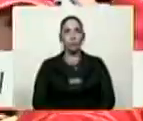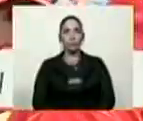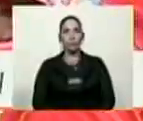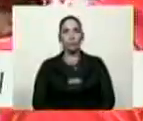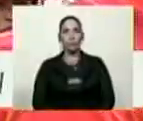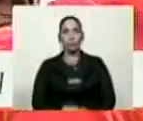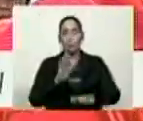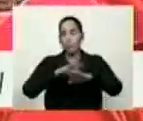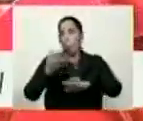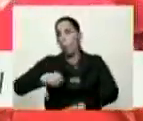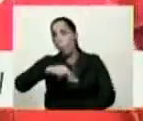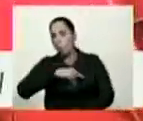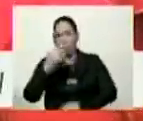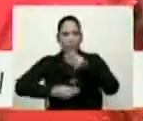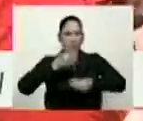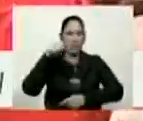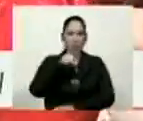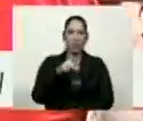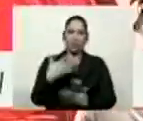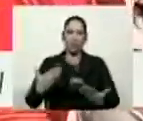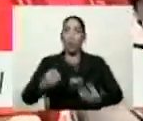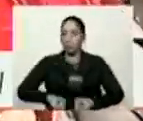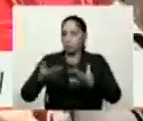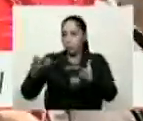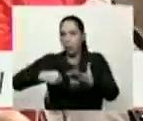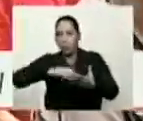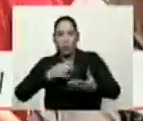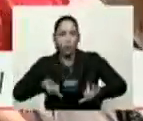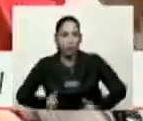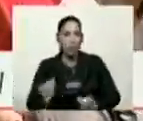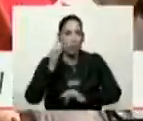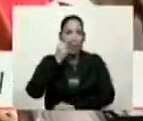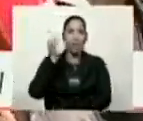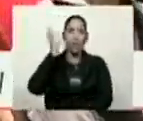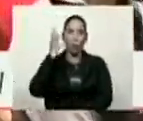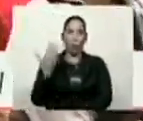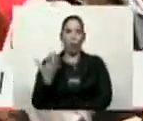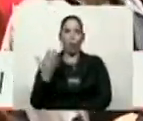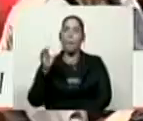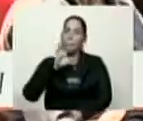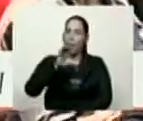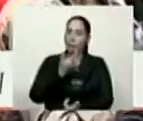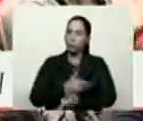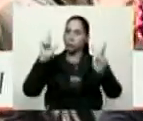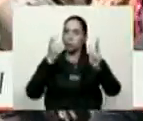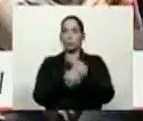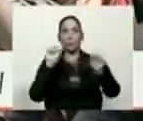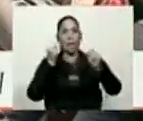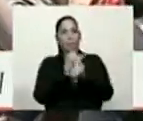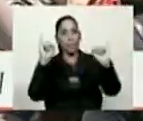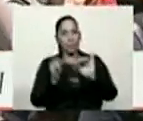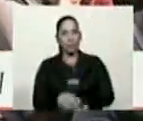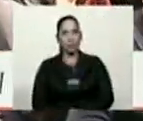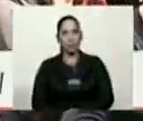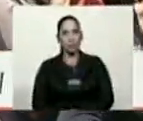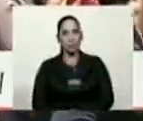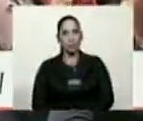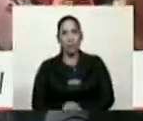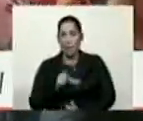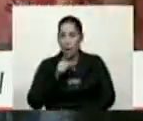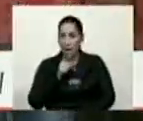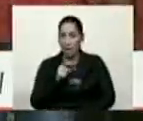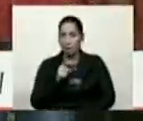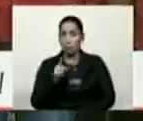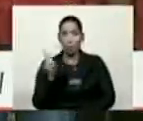Porque estamos haciendo eso para entregarle a nuestros hijos y a nuestras hijas una patria libre, soberana, independiente. Y esto no es